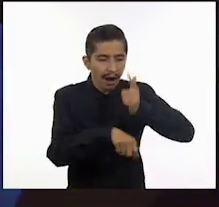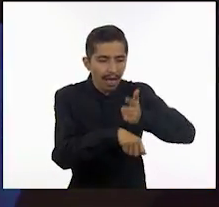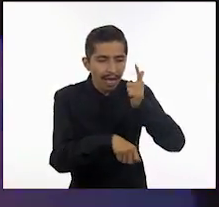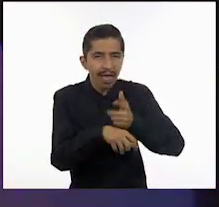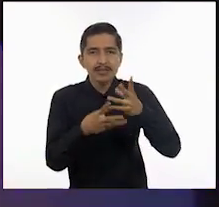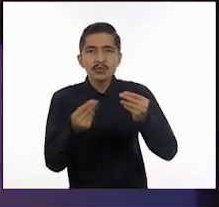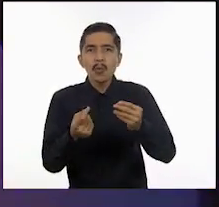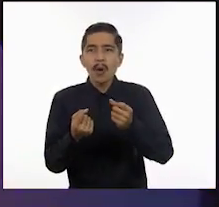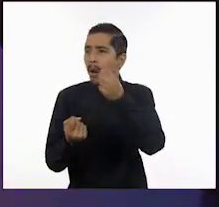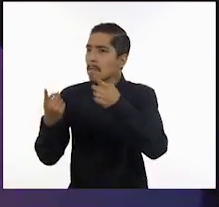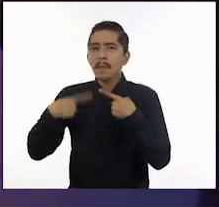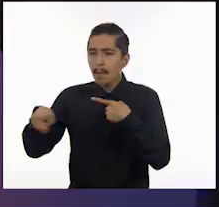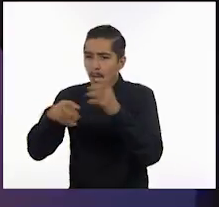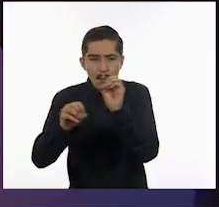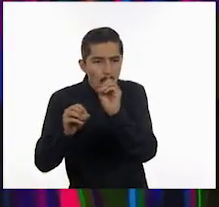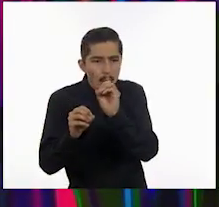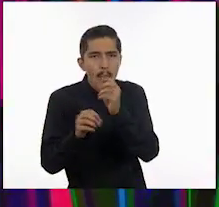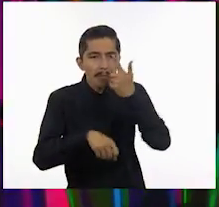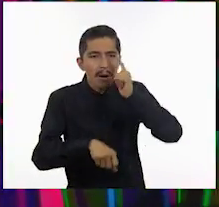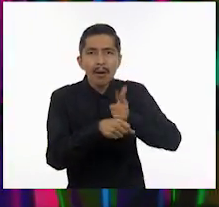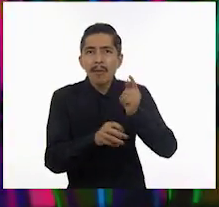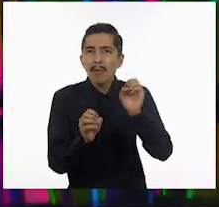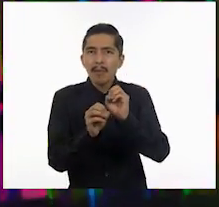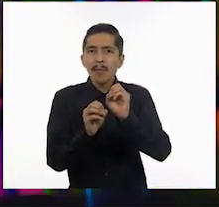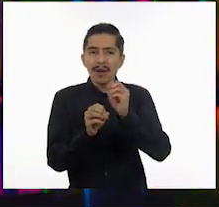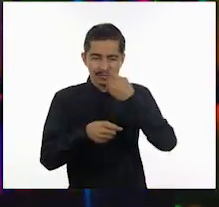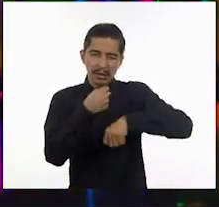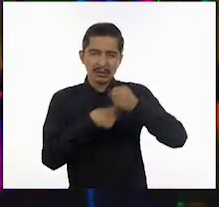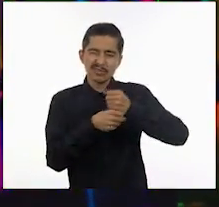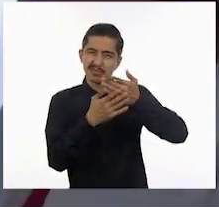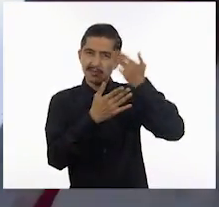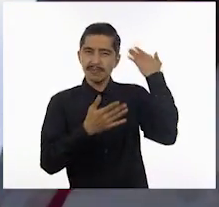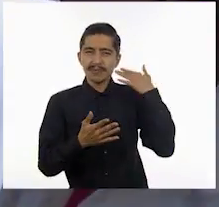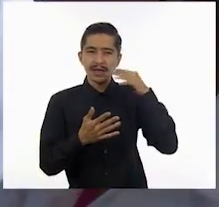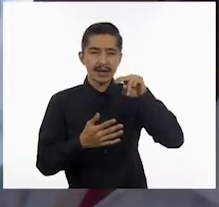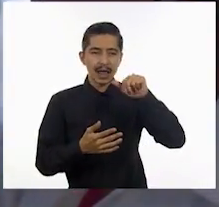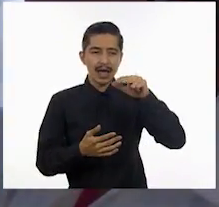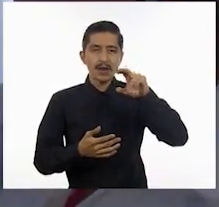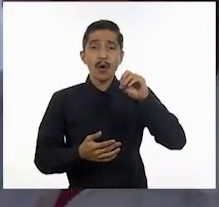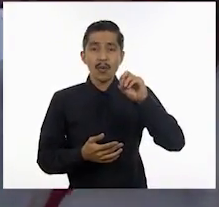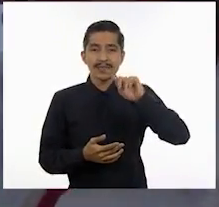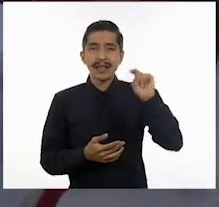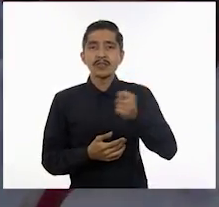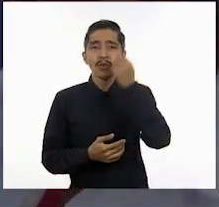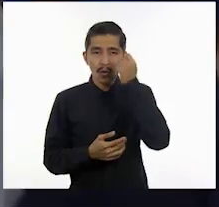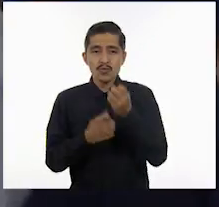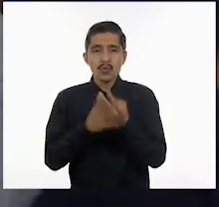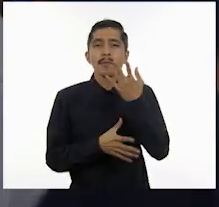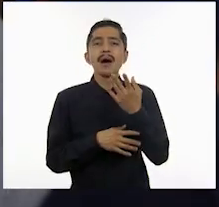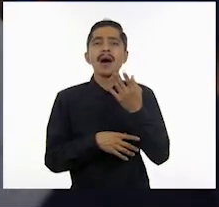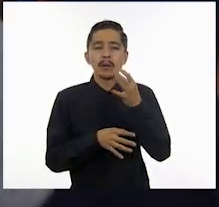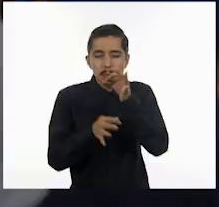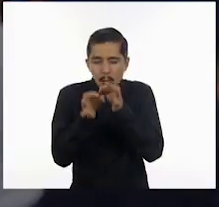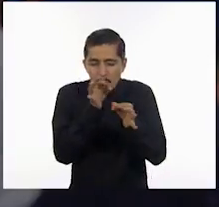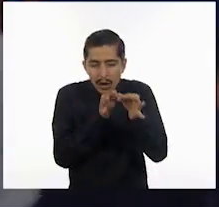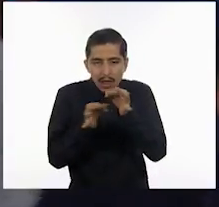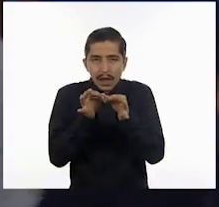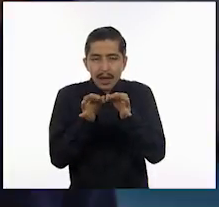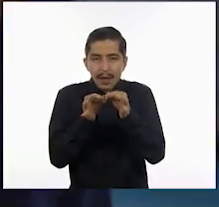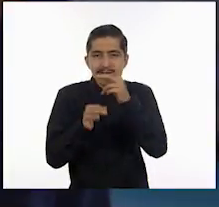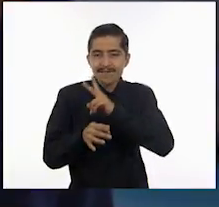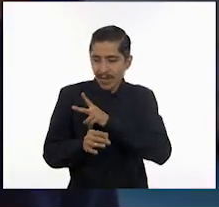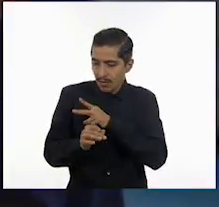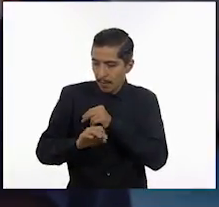nadie más había encontrado. Hace unos años, innovamos en el mundo de la nanotecnología, creando una nueva molécula capaz de matar